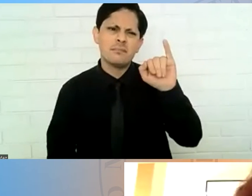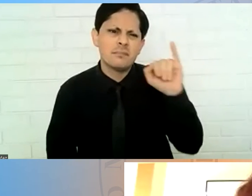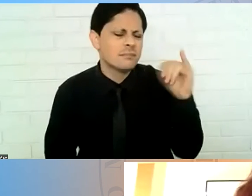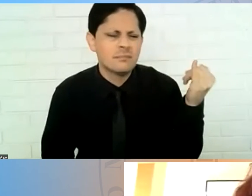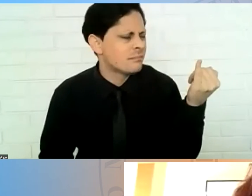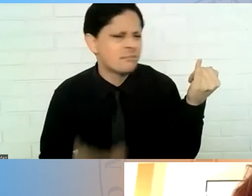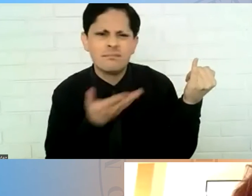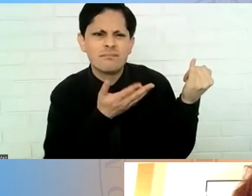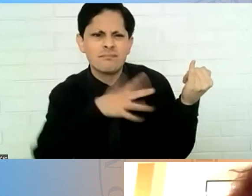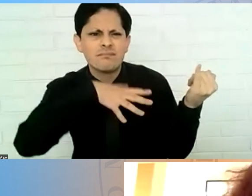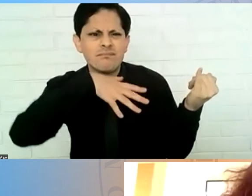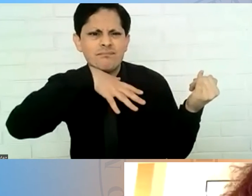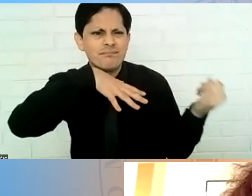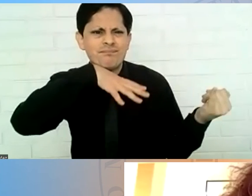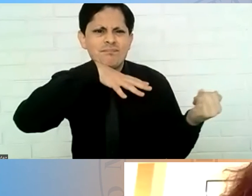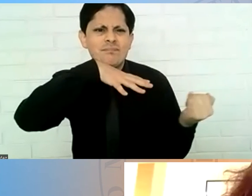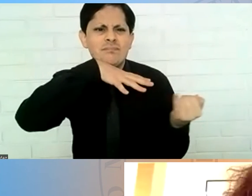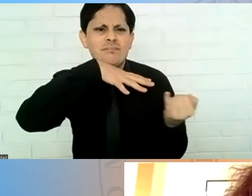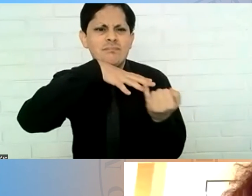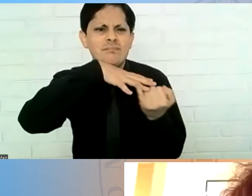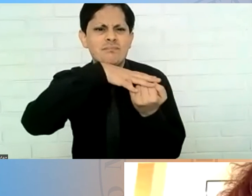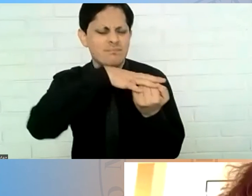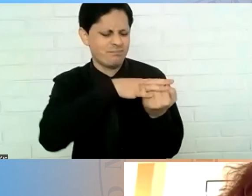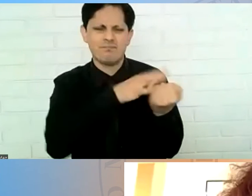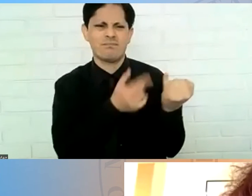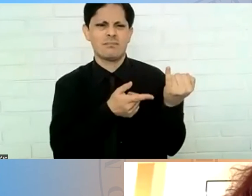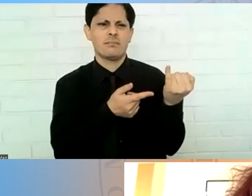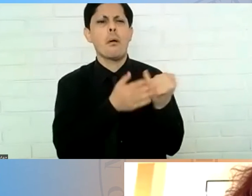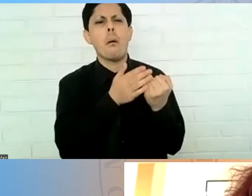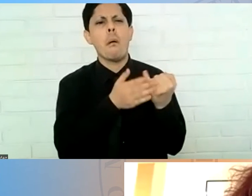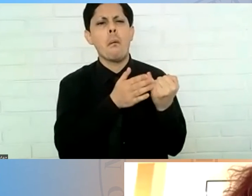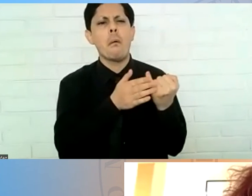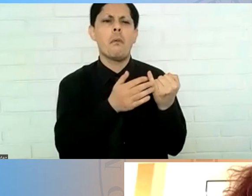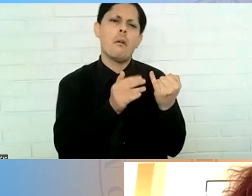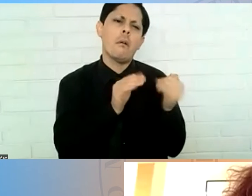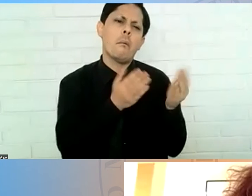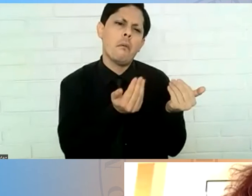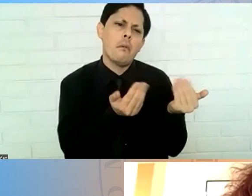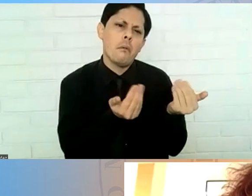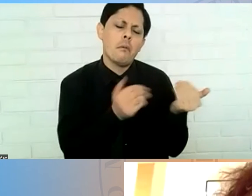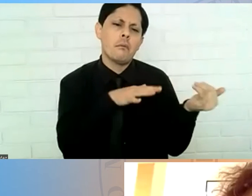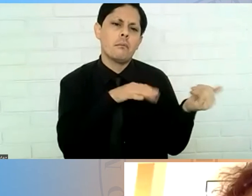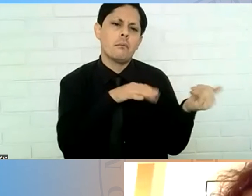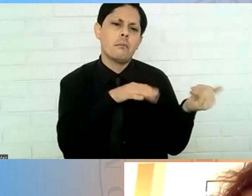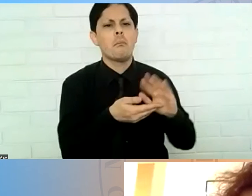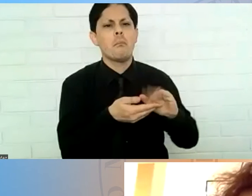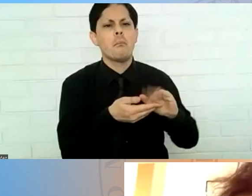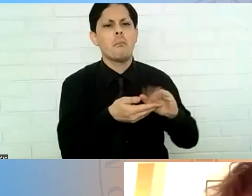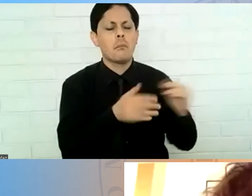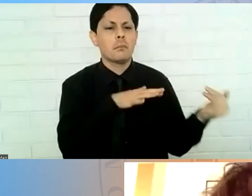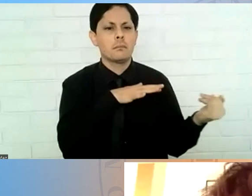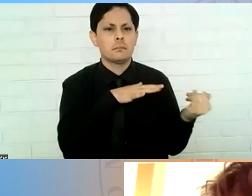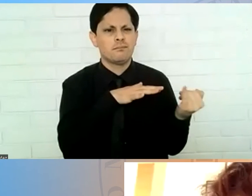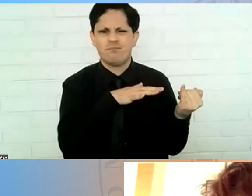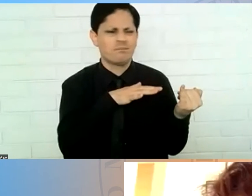como que es un concepto que está muy manoseado, muy desgastado. Entonces, cuando entendemos, ¿no es cierto?,